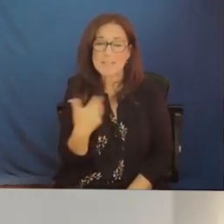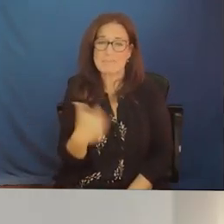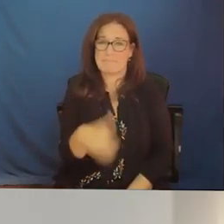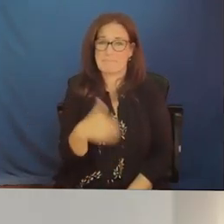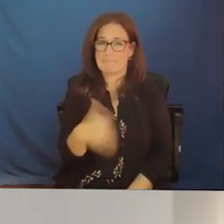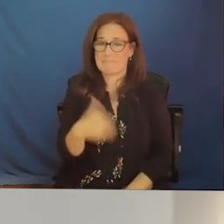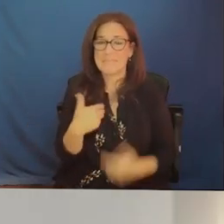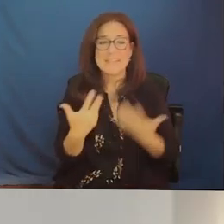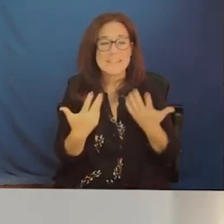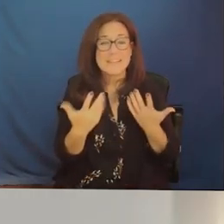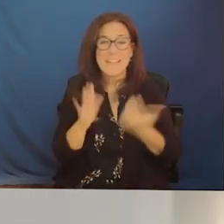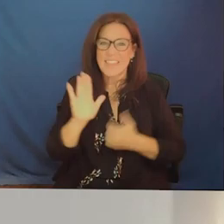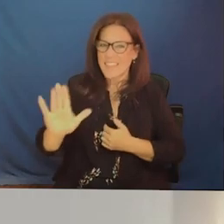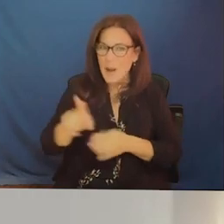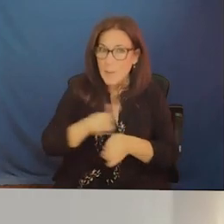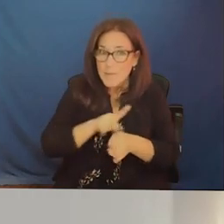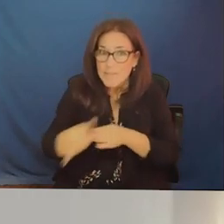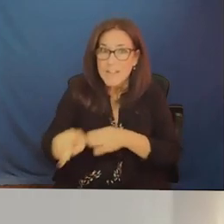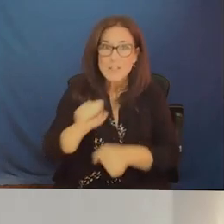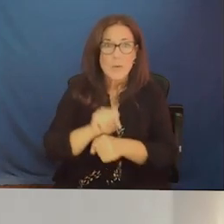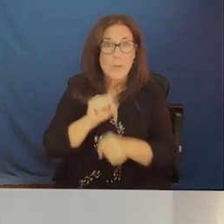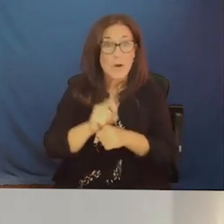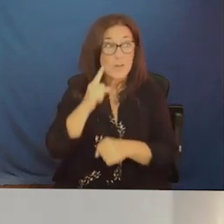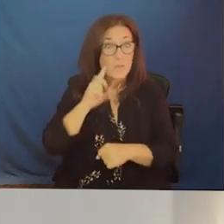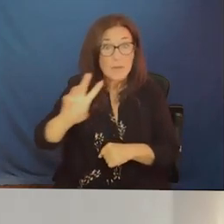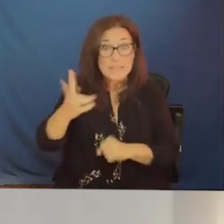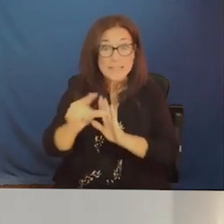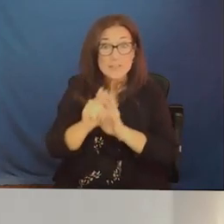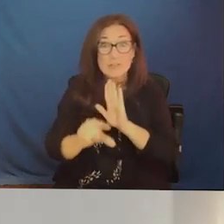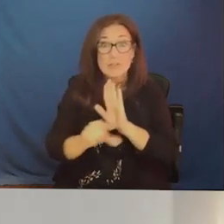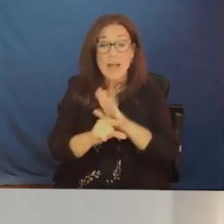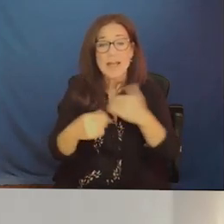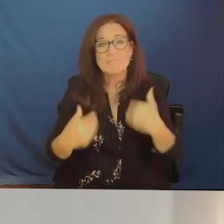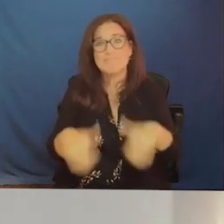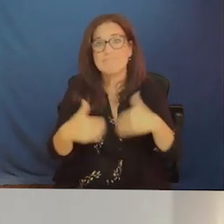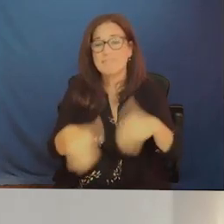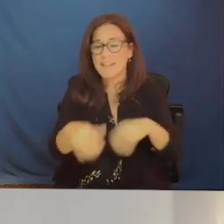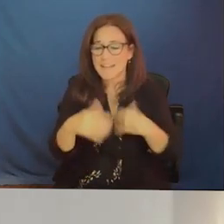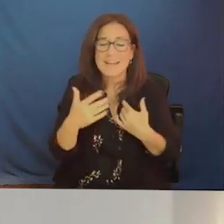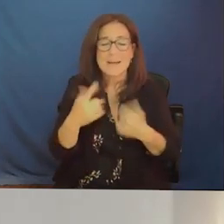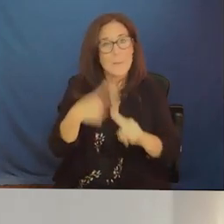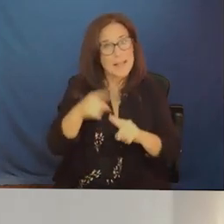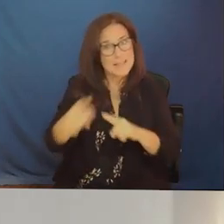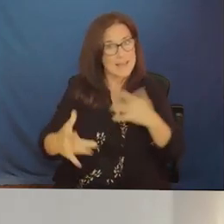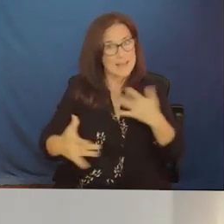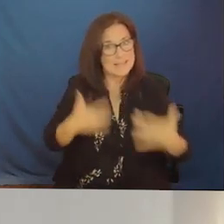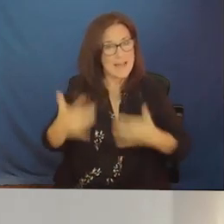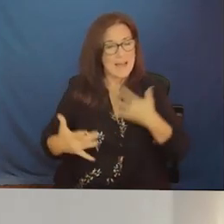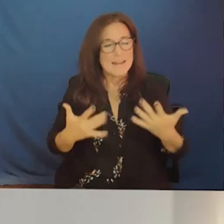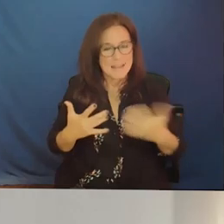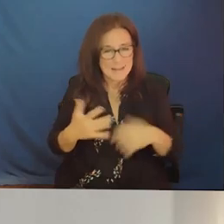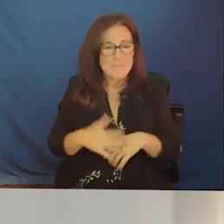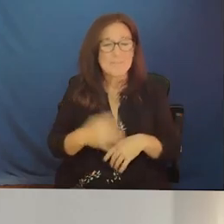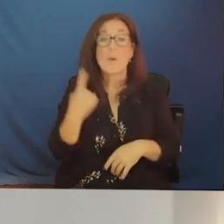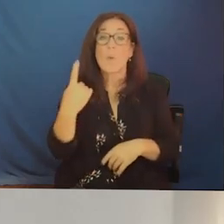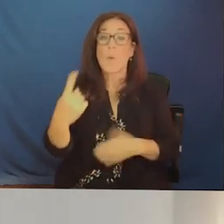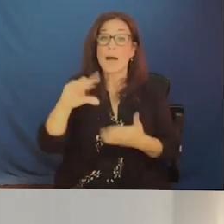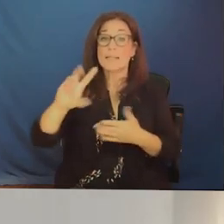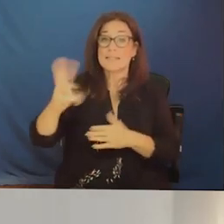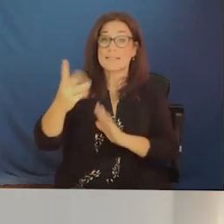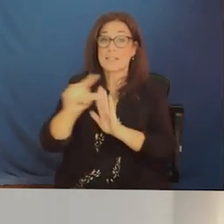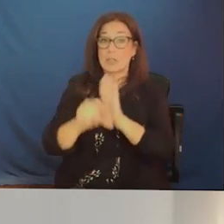fue realmente fabuloso el profesionalismo que los niños de sexto grado mostraron y su entusiasmo acerca de esto y tuvieron una